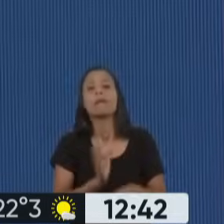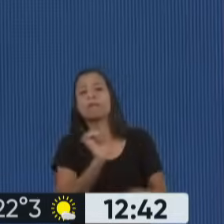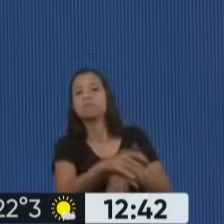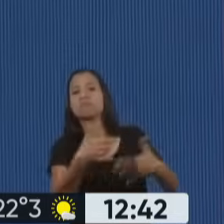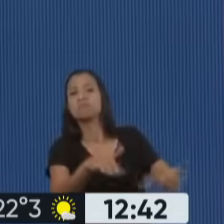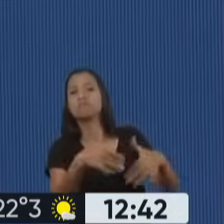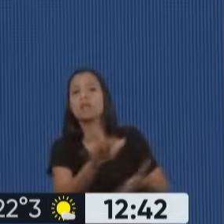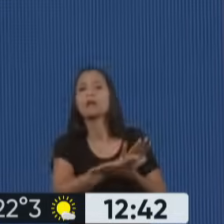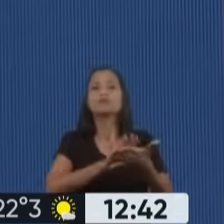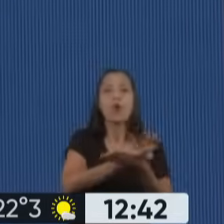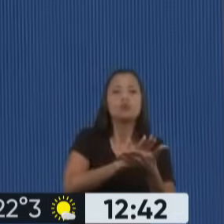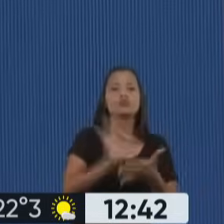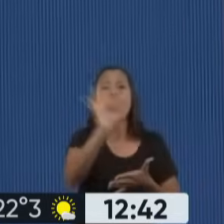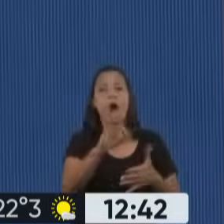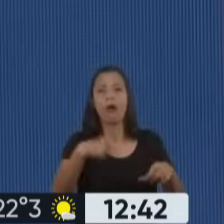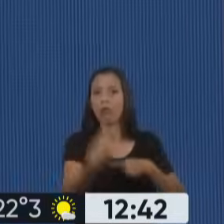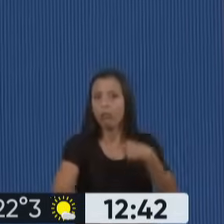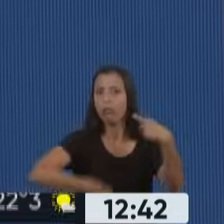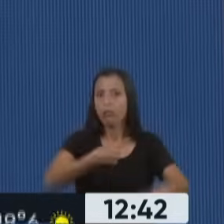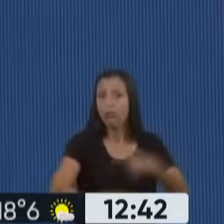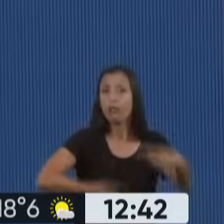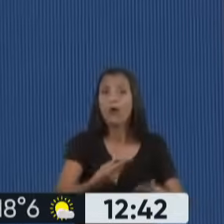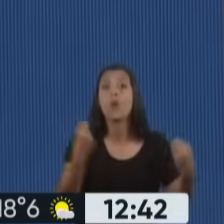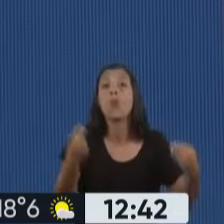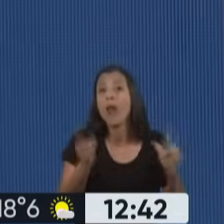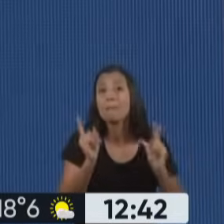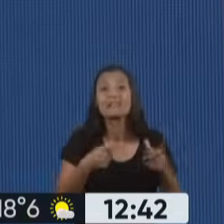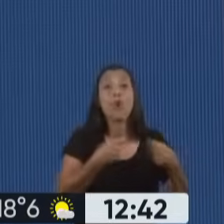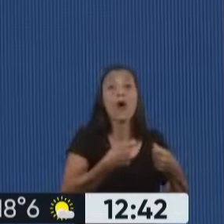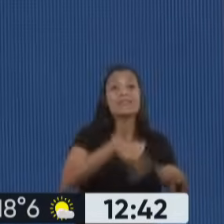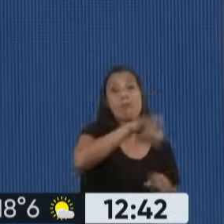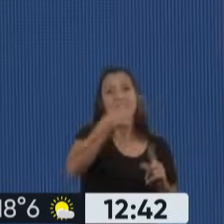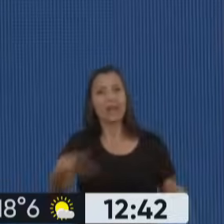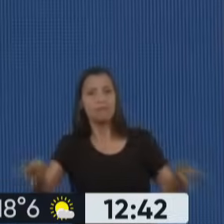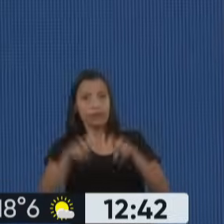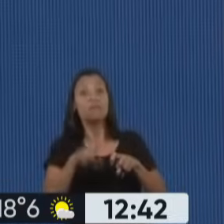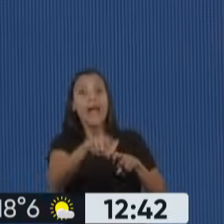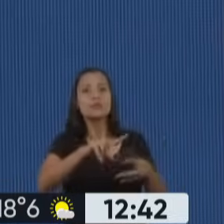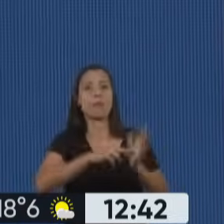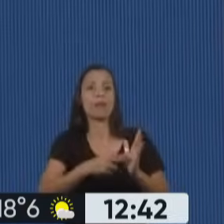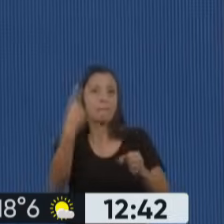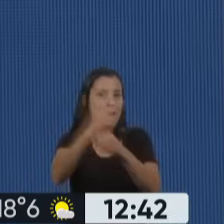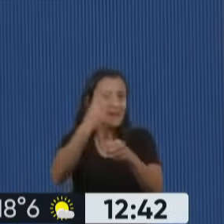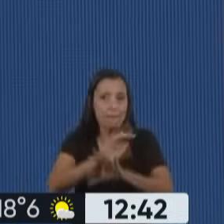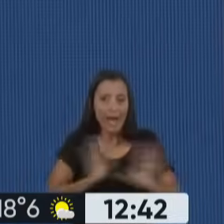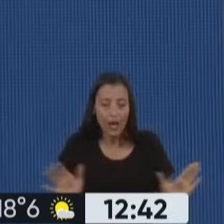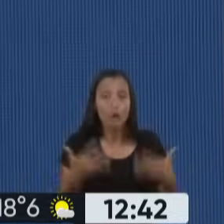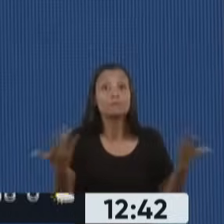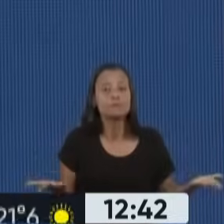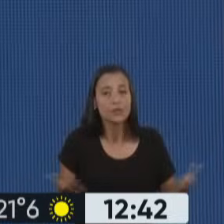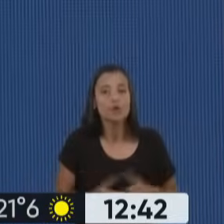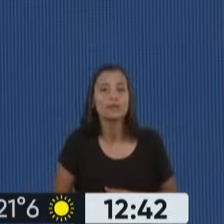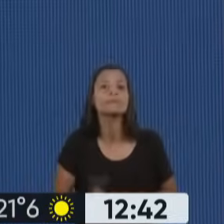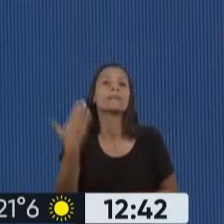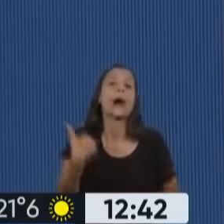verdadera causa del problema, que es el déficit fiscal, básicamente se ponían